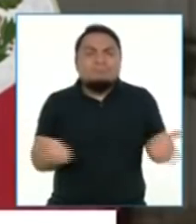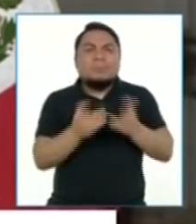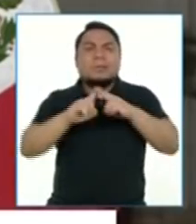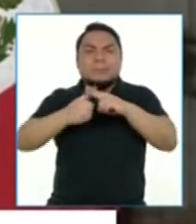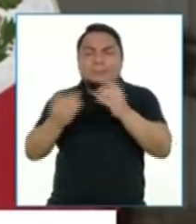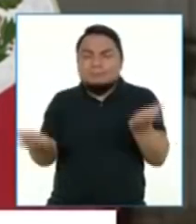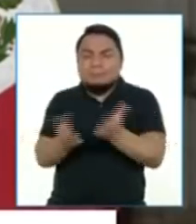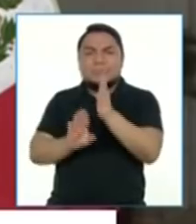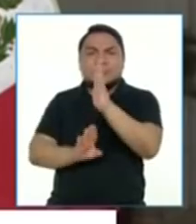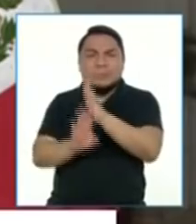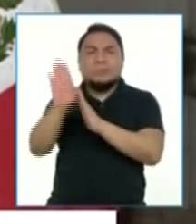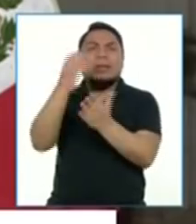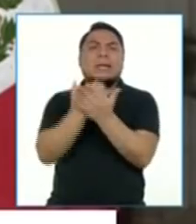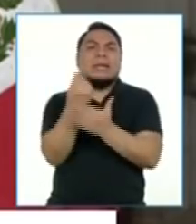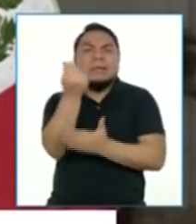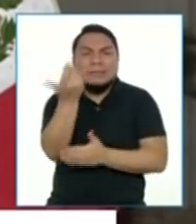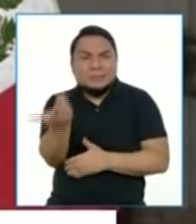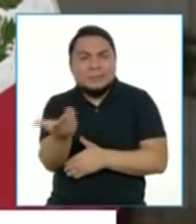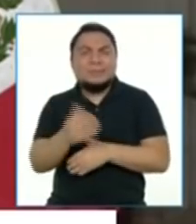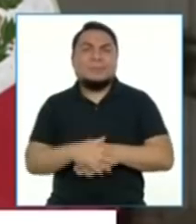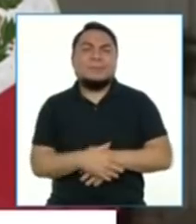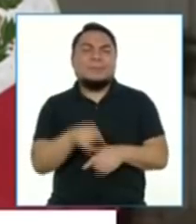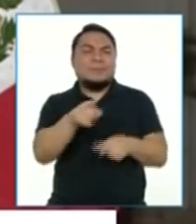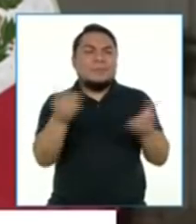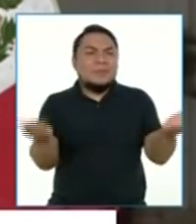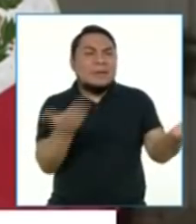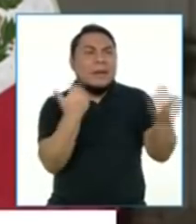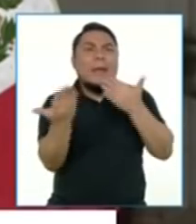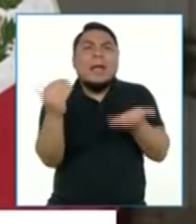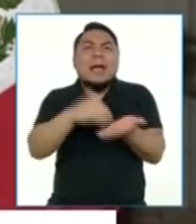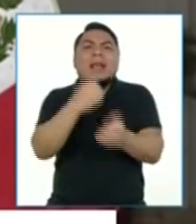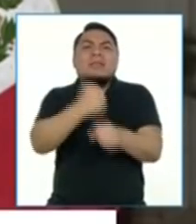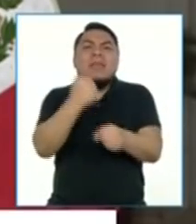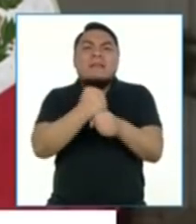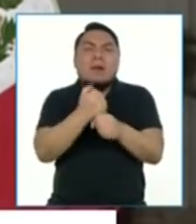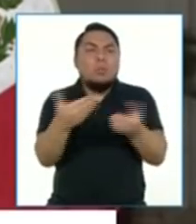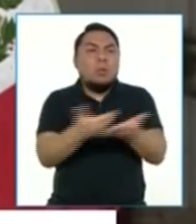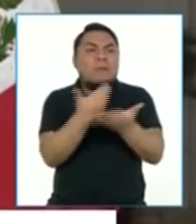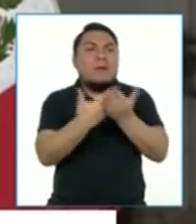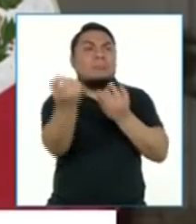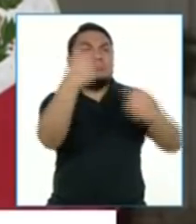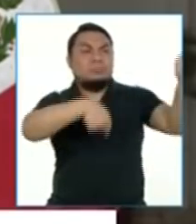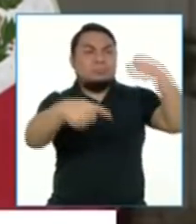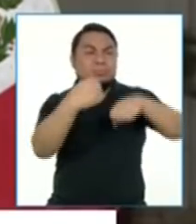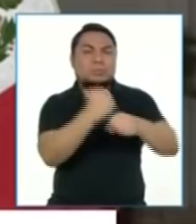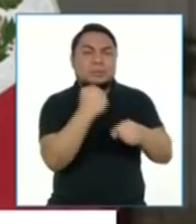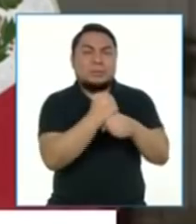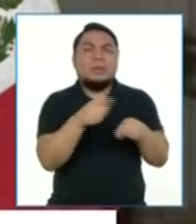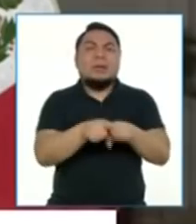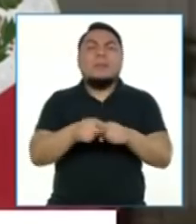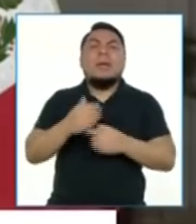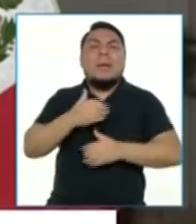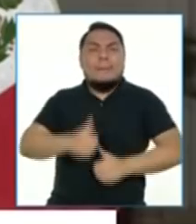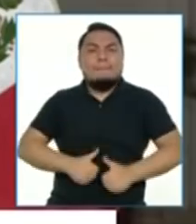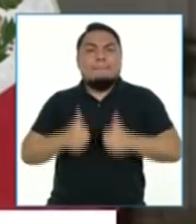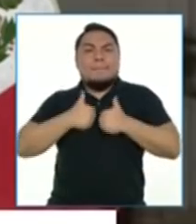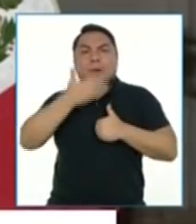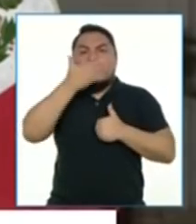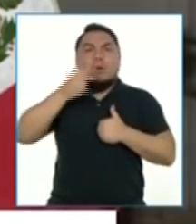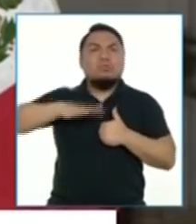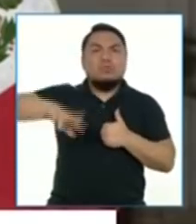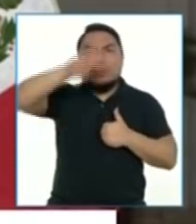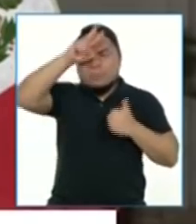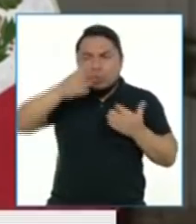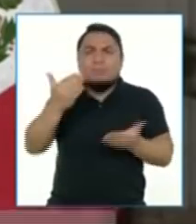es importante resaltar y es que el congreso finalmente ay haití arq ha recordado con respecto a la